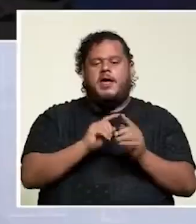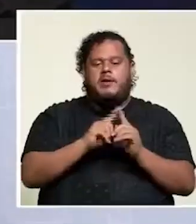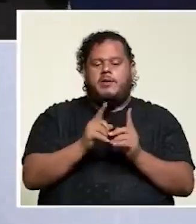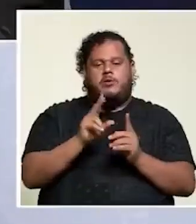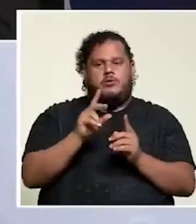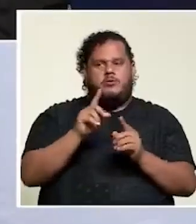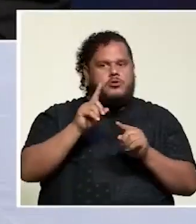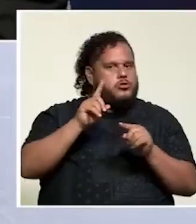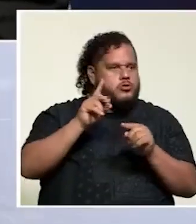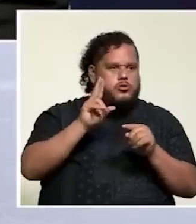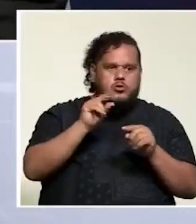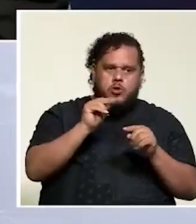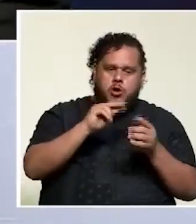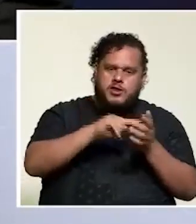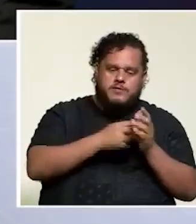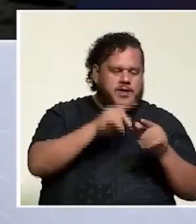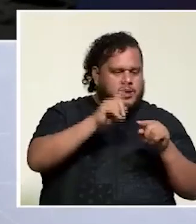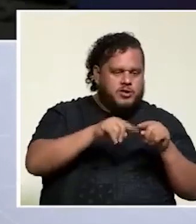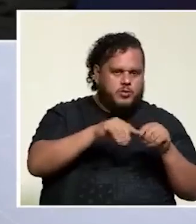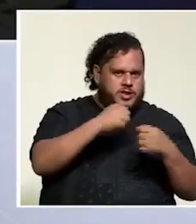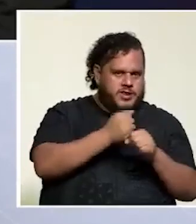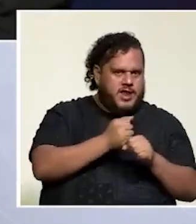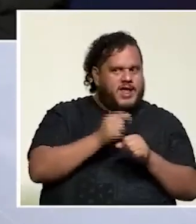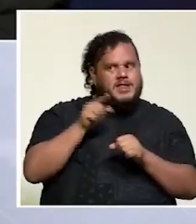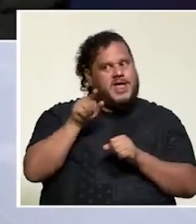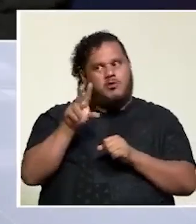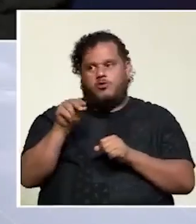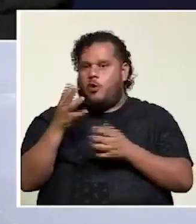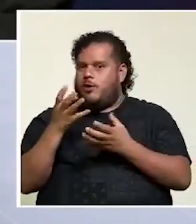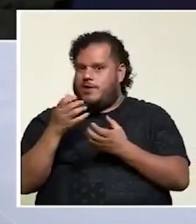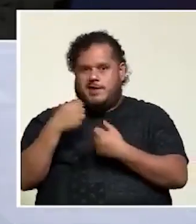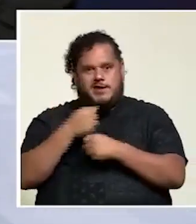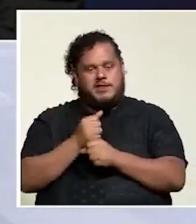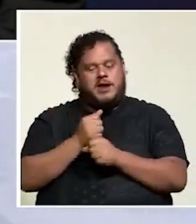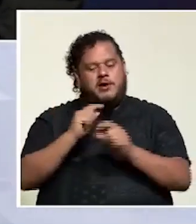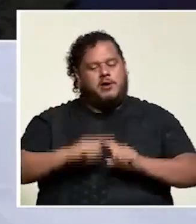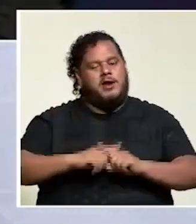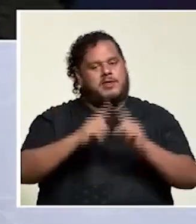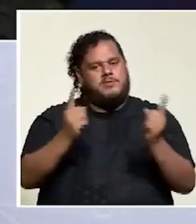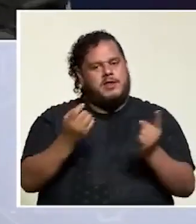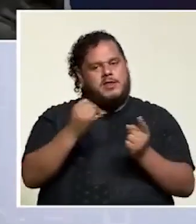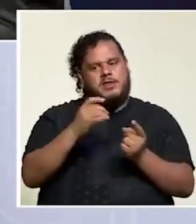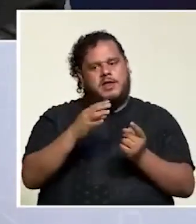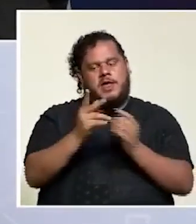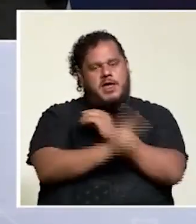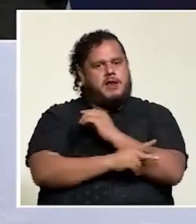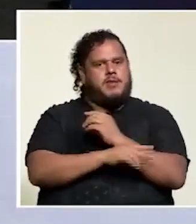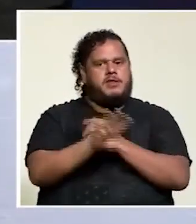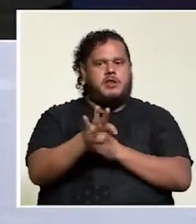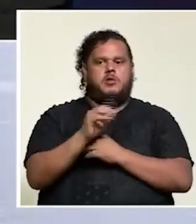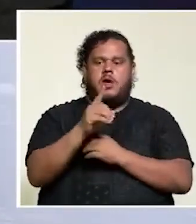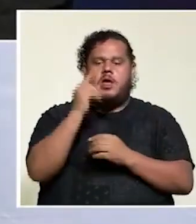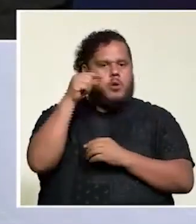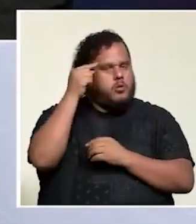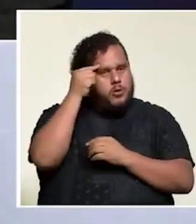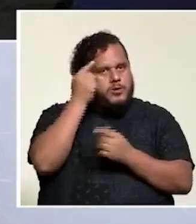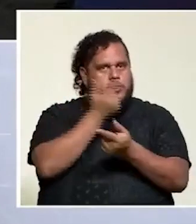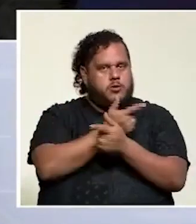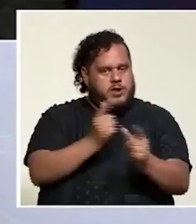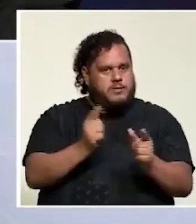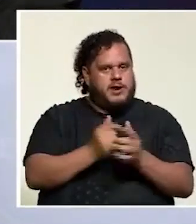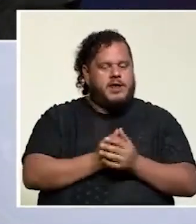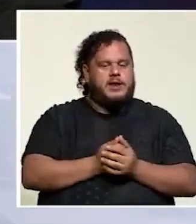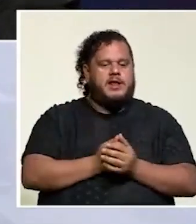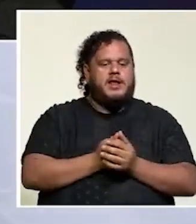puede hacer, es que no se les pega la gana hacerlo. Y entonces la diferencia, si el país escoge un gobierno liberal